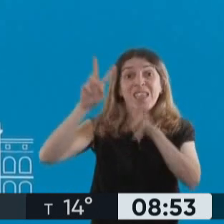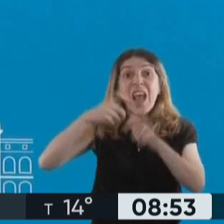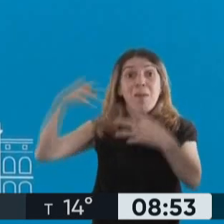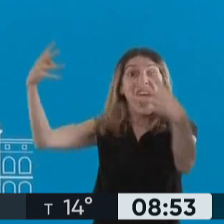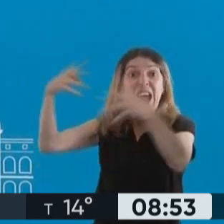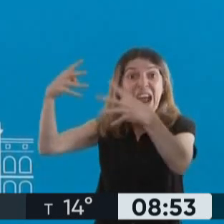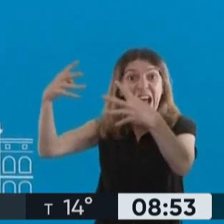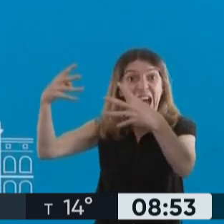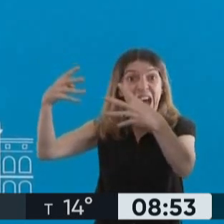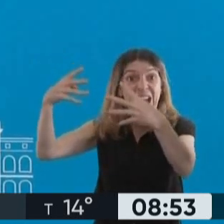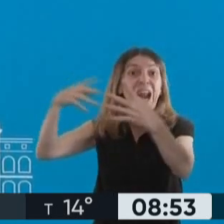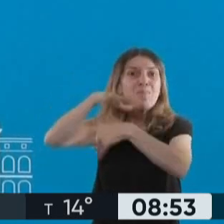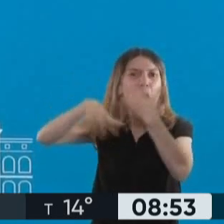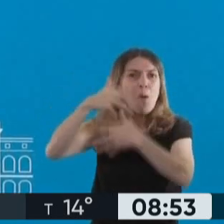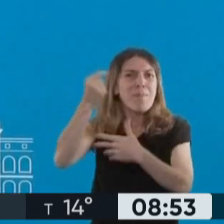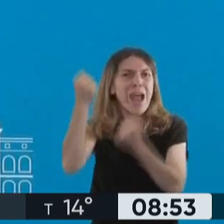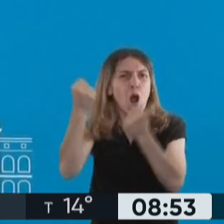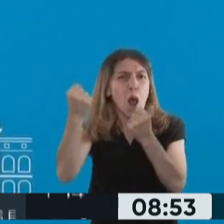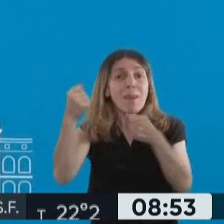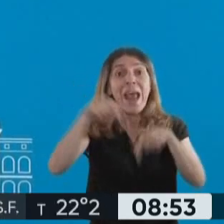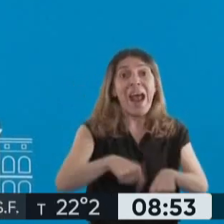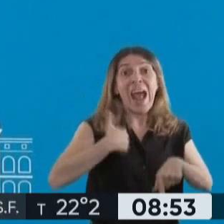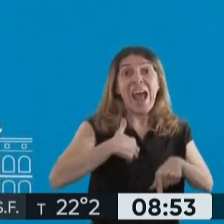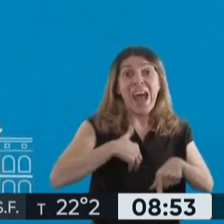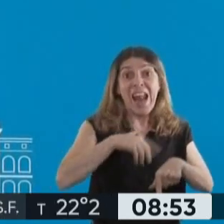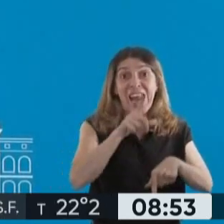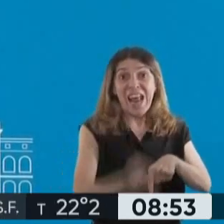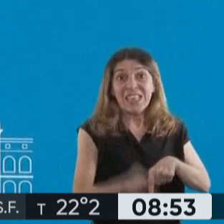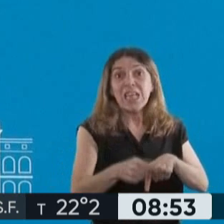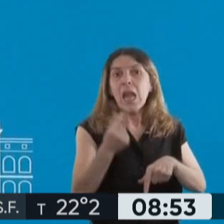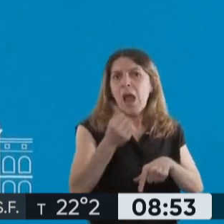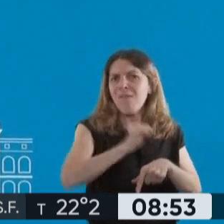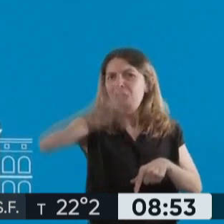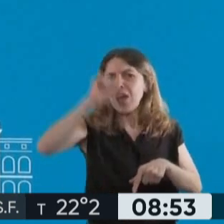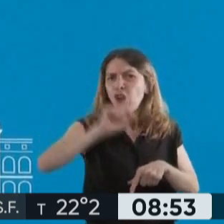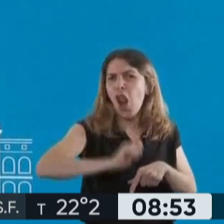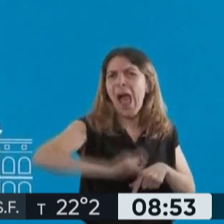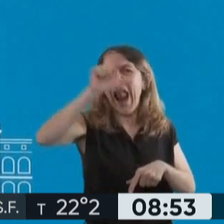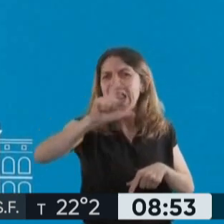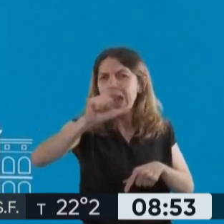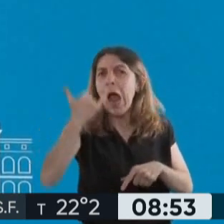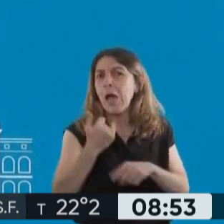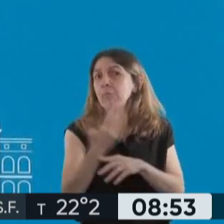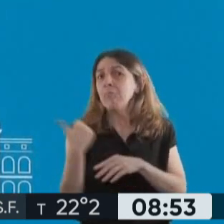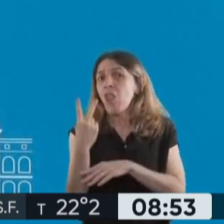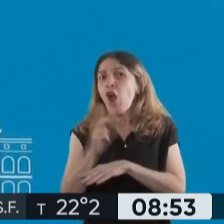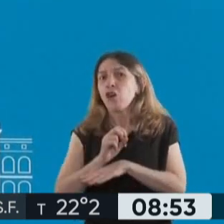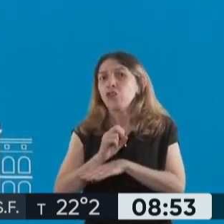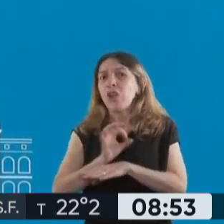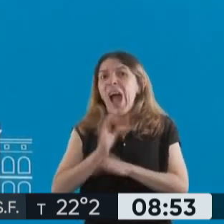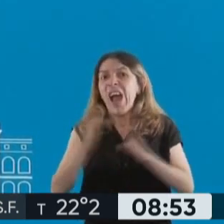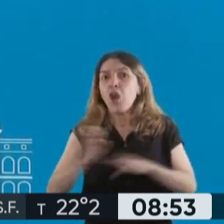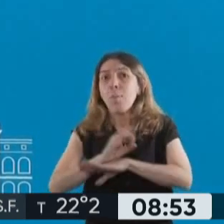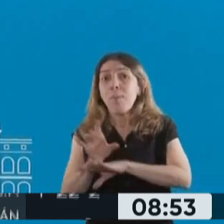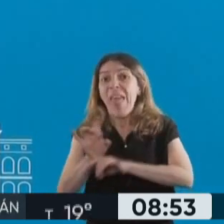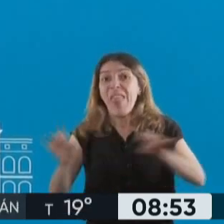crisis internacional en una economía como la de la Argentina, que venía con una inflación alta, con los 2 años de pandemia y con problemas al resolver alrededor de este